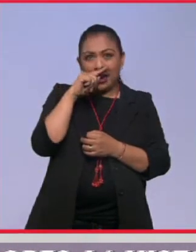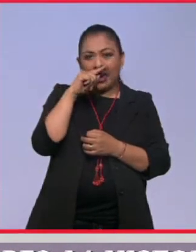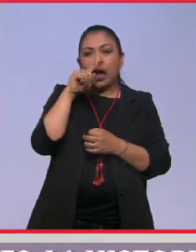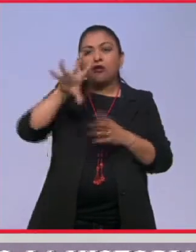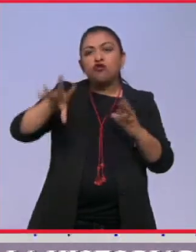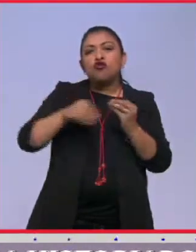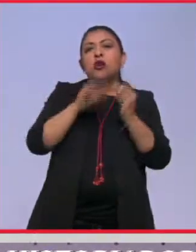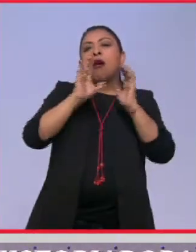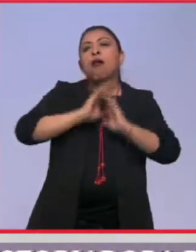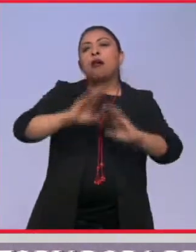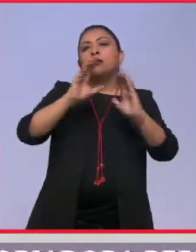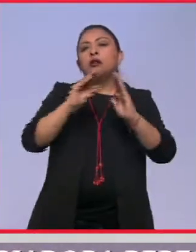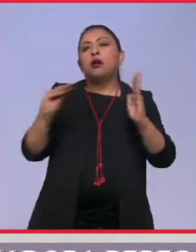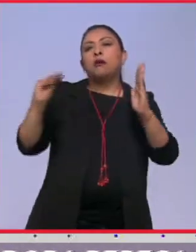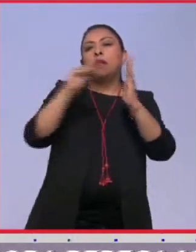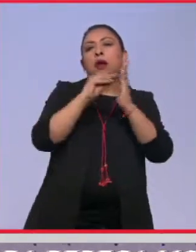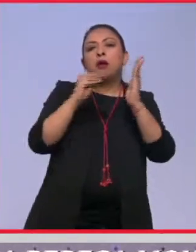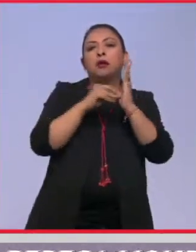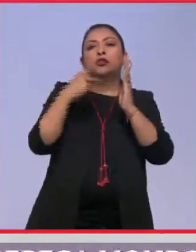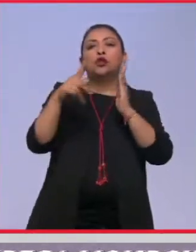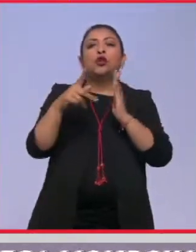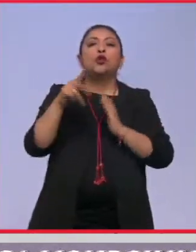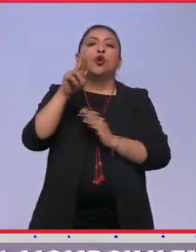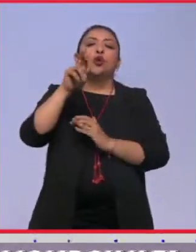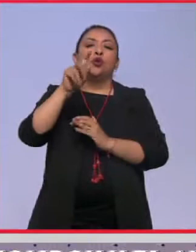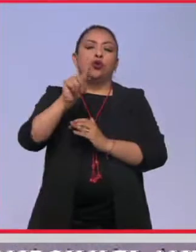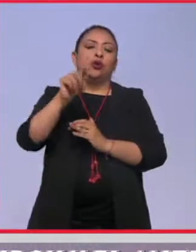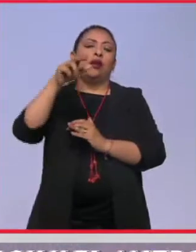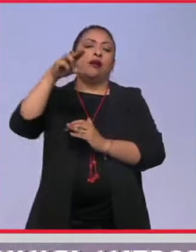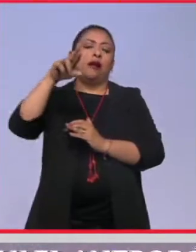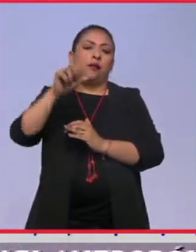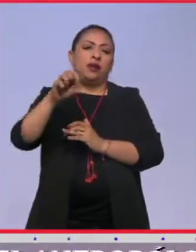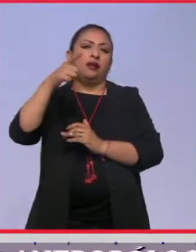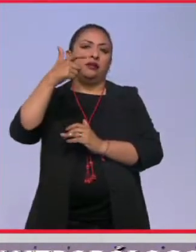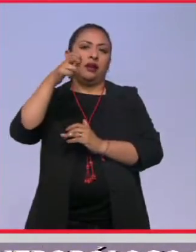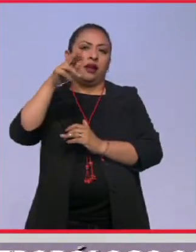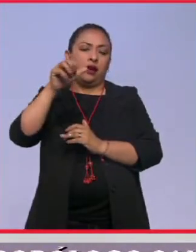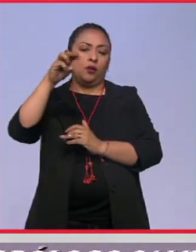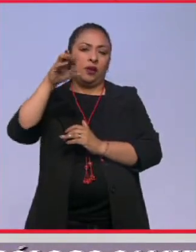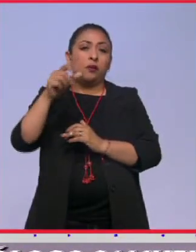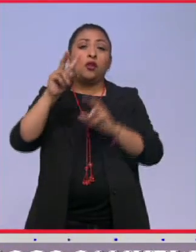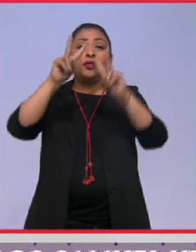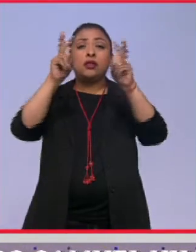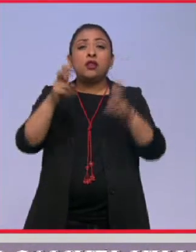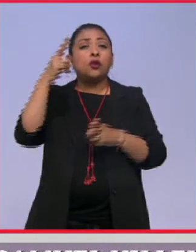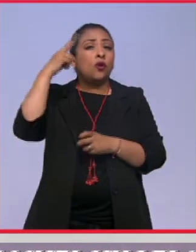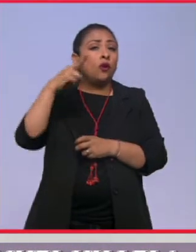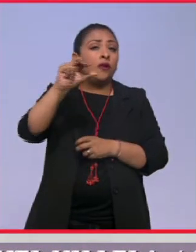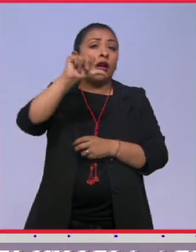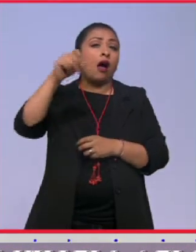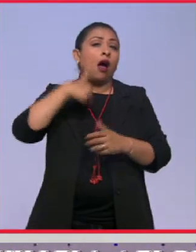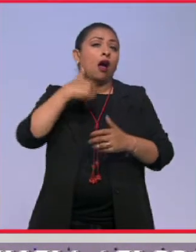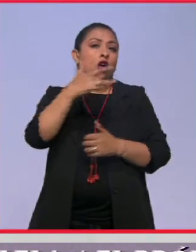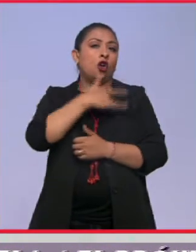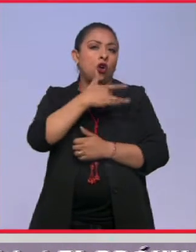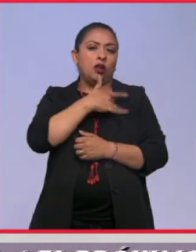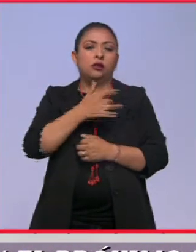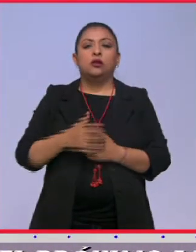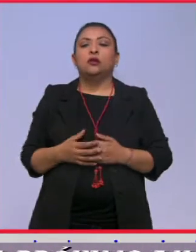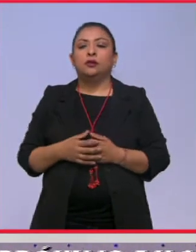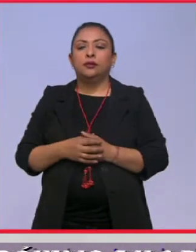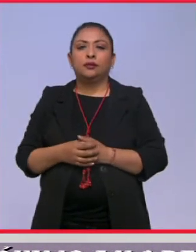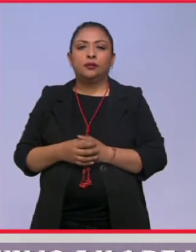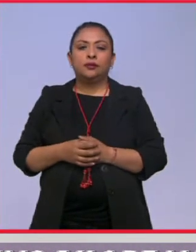de las canciones del primer disco de Ruth Ramírez y Gerardo Matamoros, titulado Viajes del corazón. Un